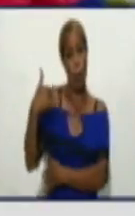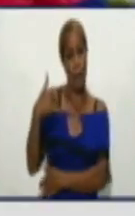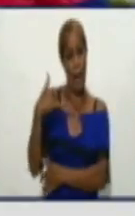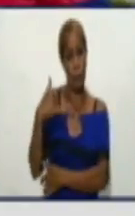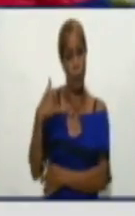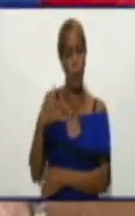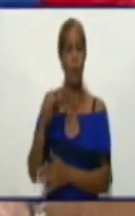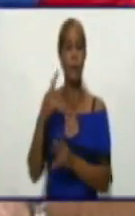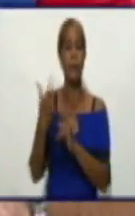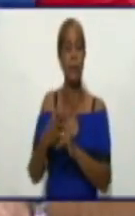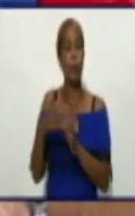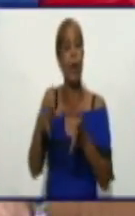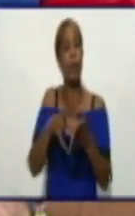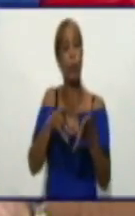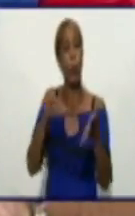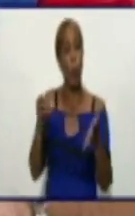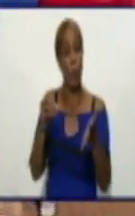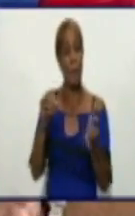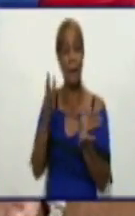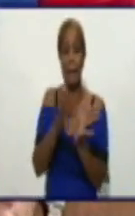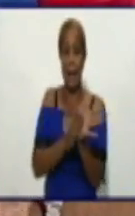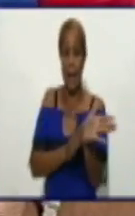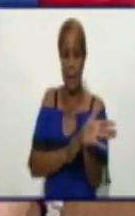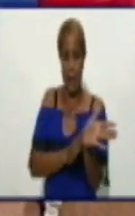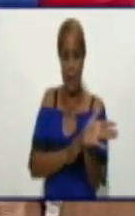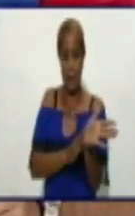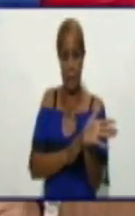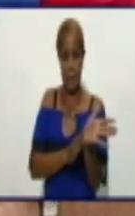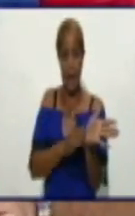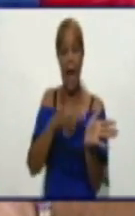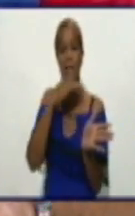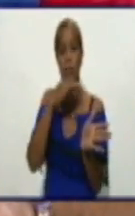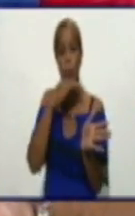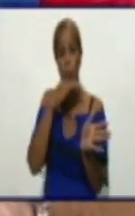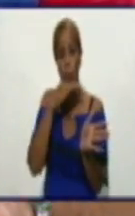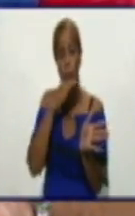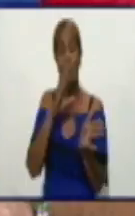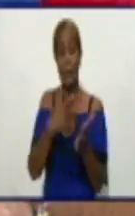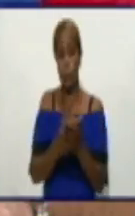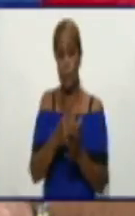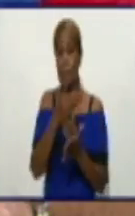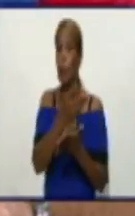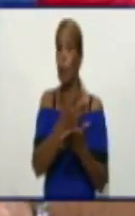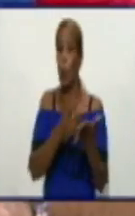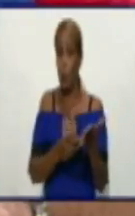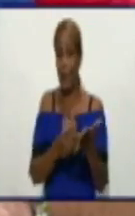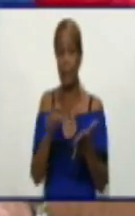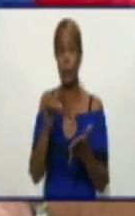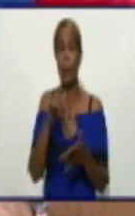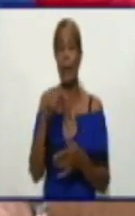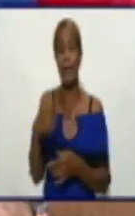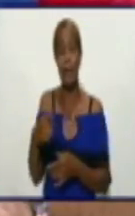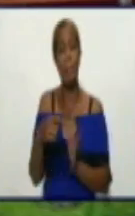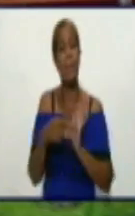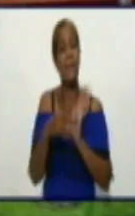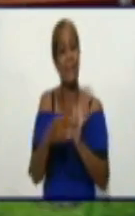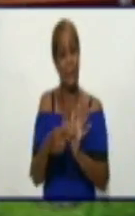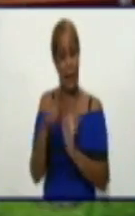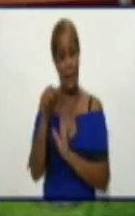una fotocopia de su carnet de identidad. Es decir, son los documentos que las personas tienen que presentar en esta etapa para poder hacer el proceso de homologación.